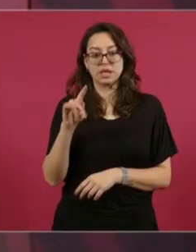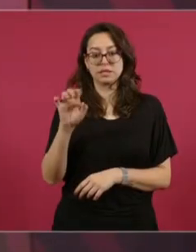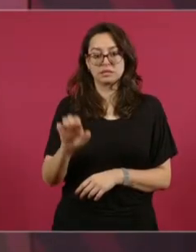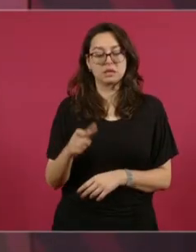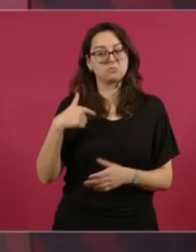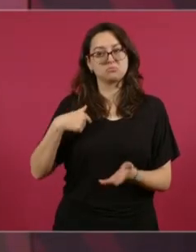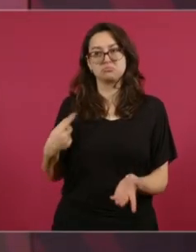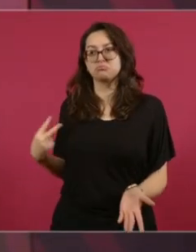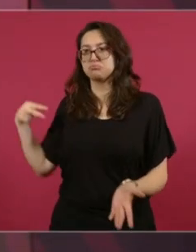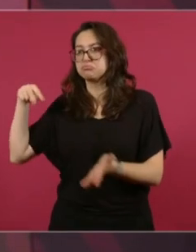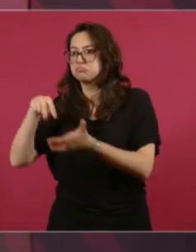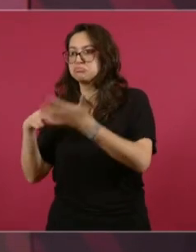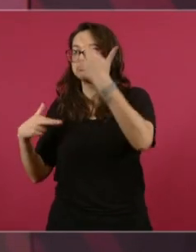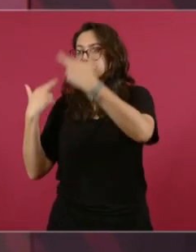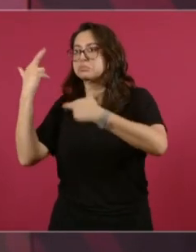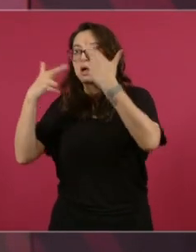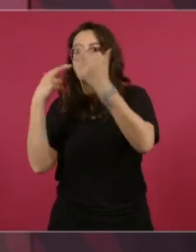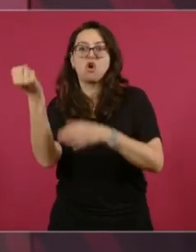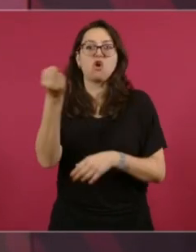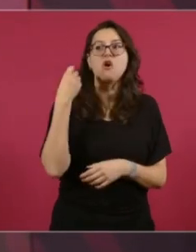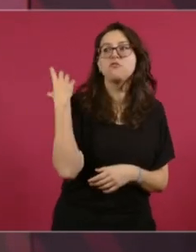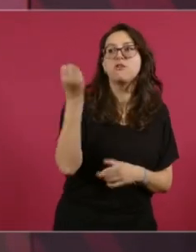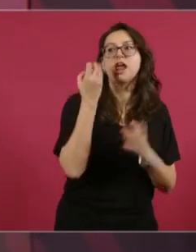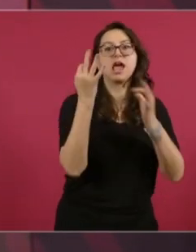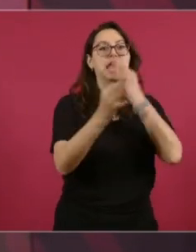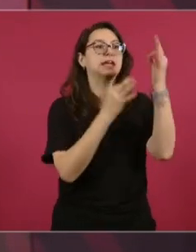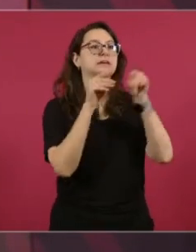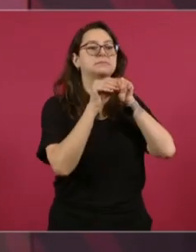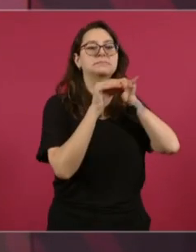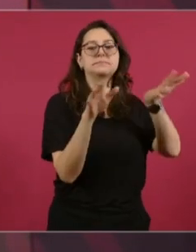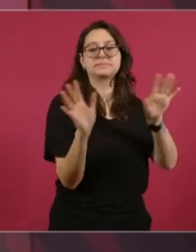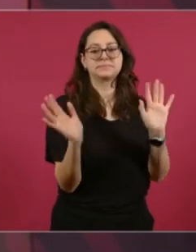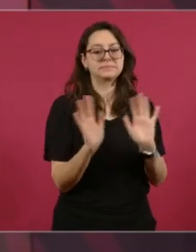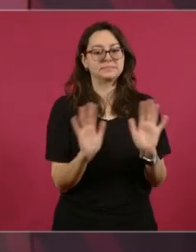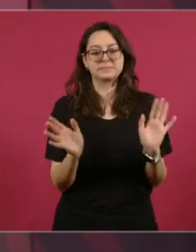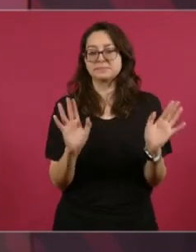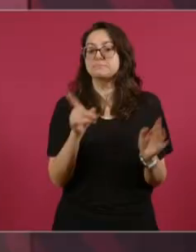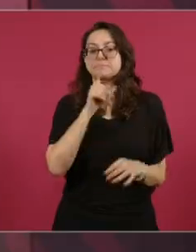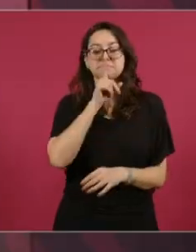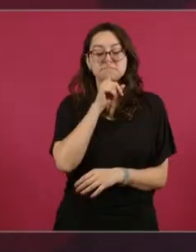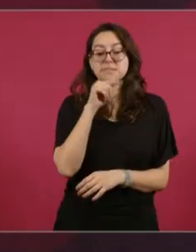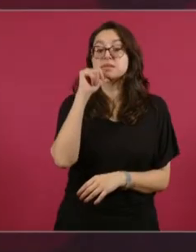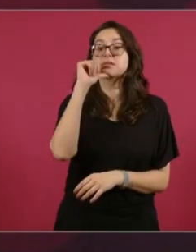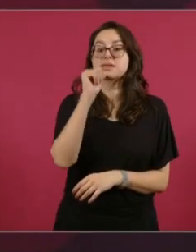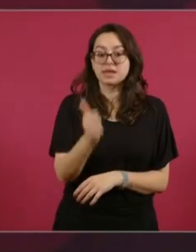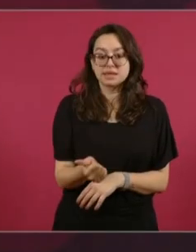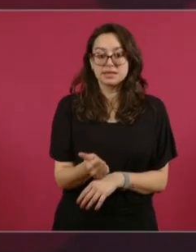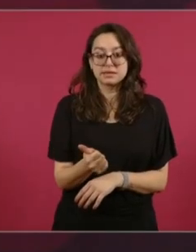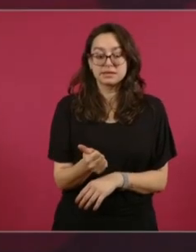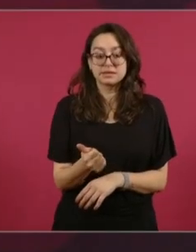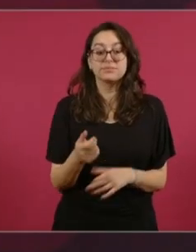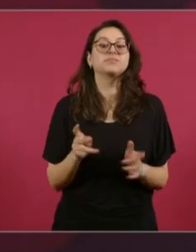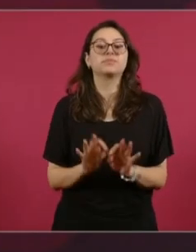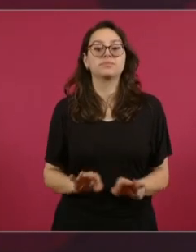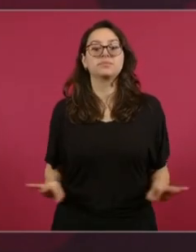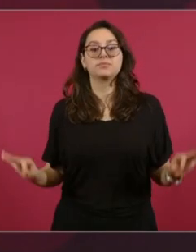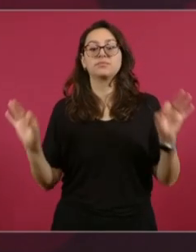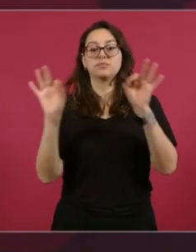más. Sí, es muy importante porque ya vamos a poder llegar a Santa